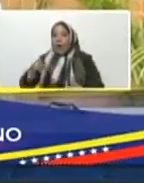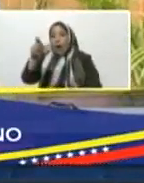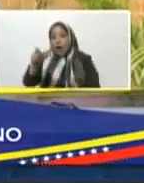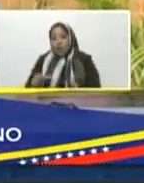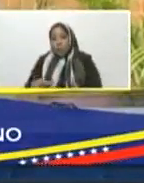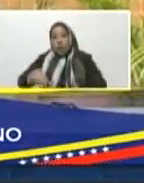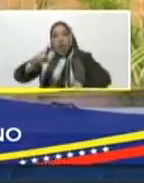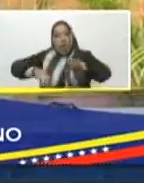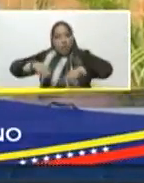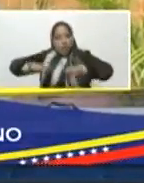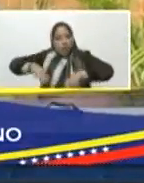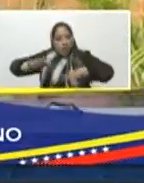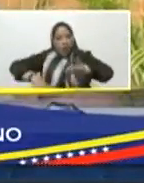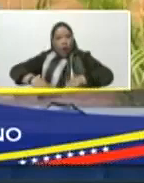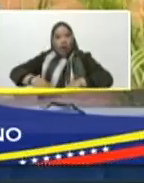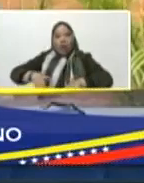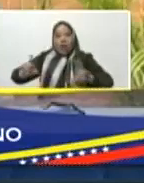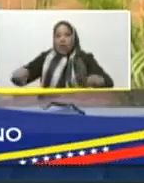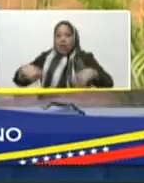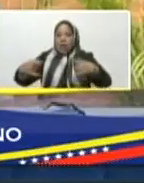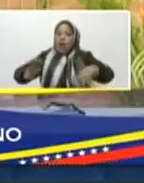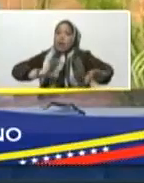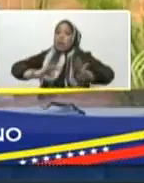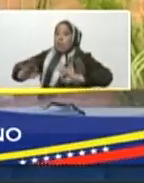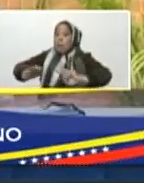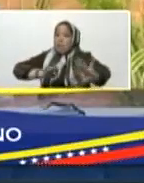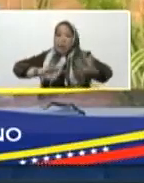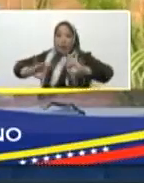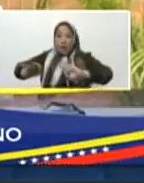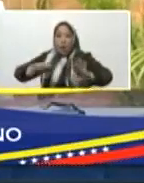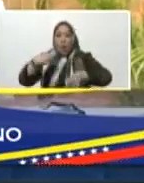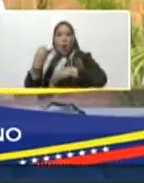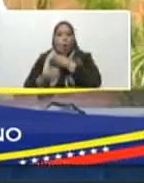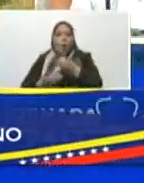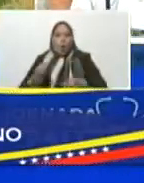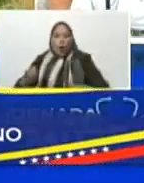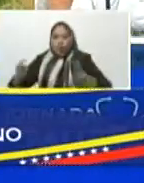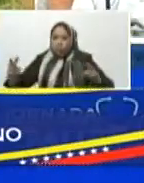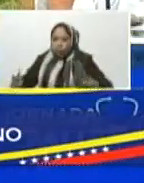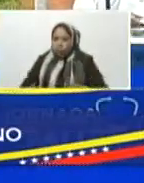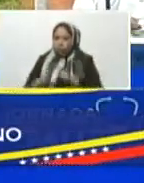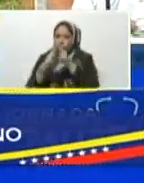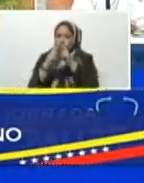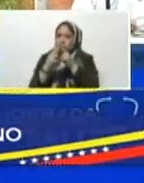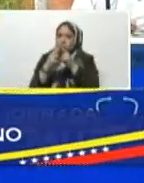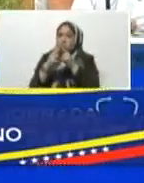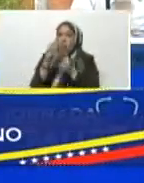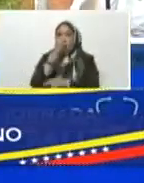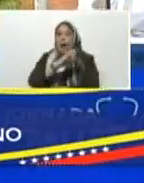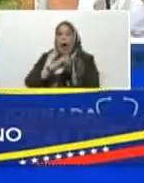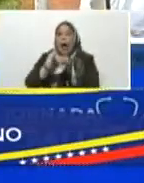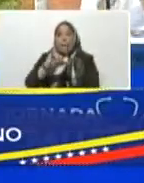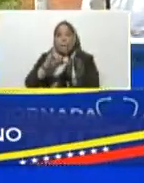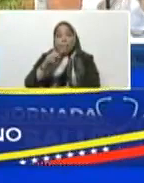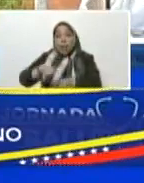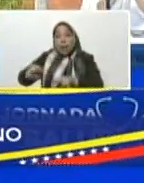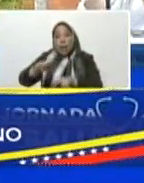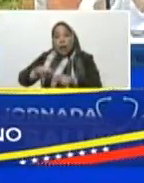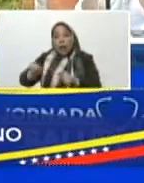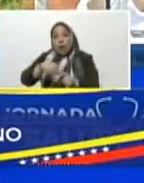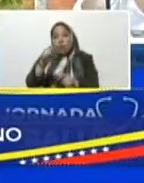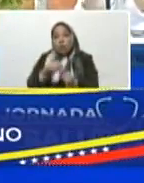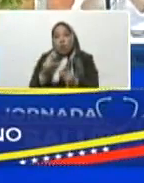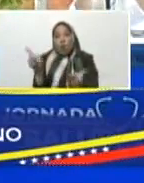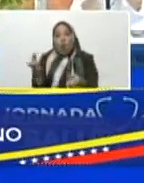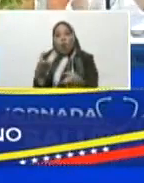que se prepare Zumbé, cómo va la preparación del oncológico de Naguanagua. ¿Cómo